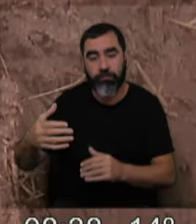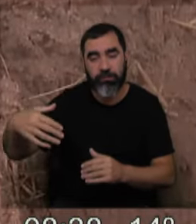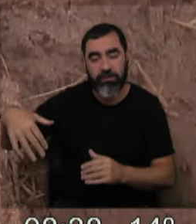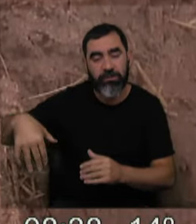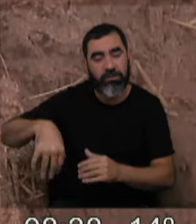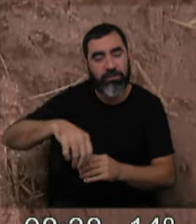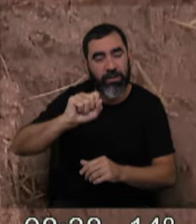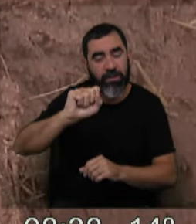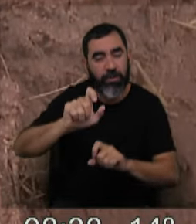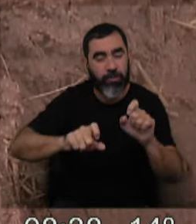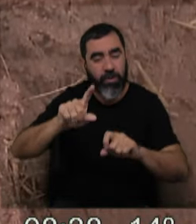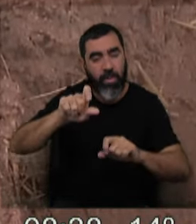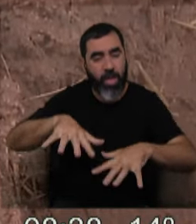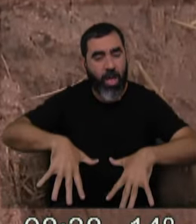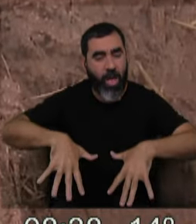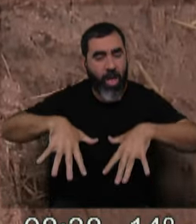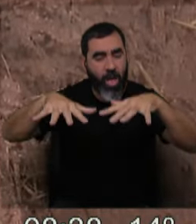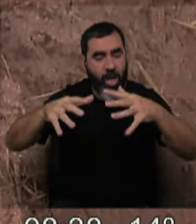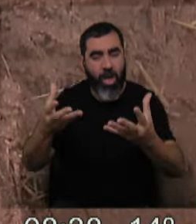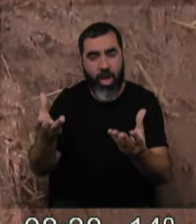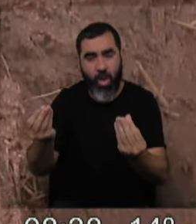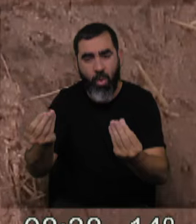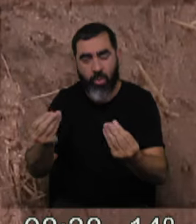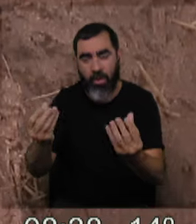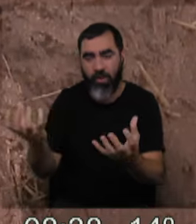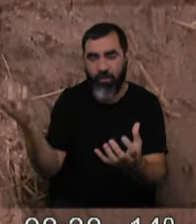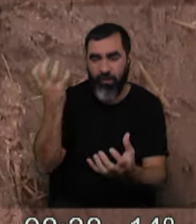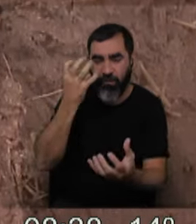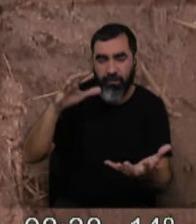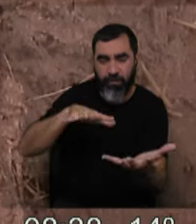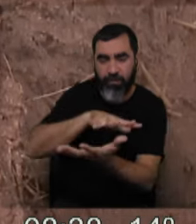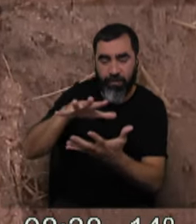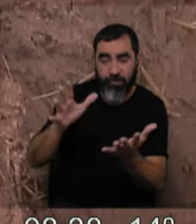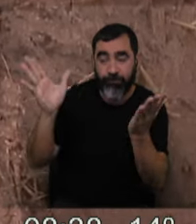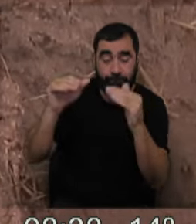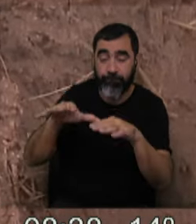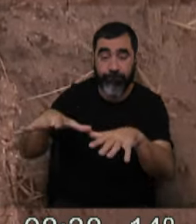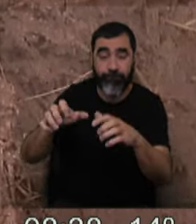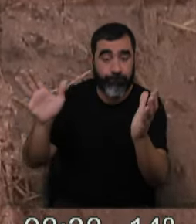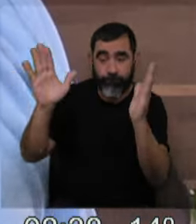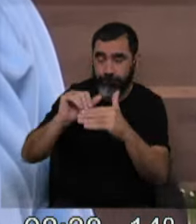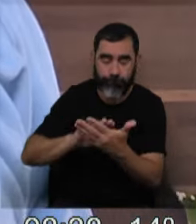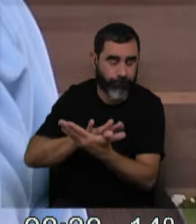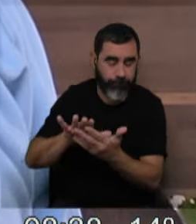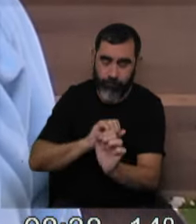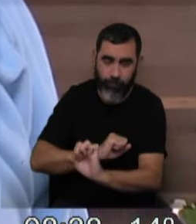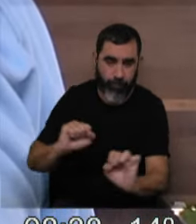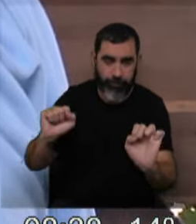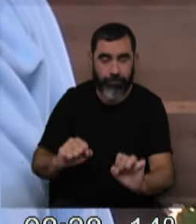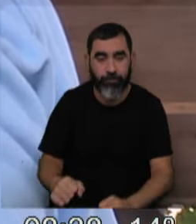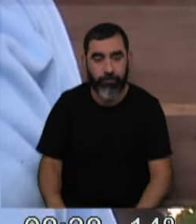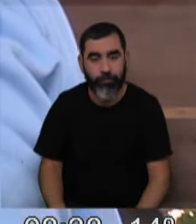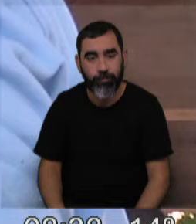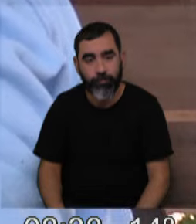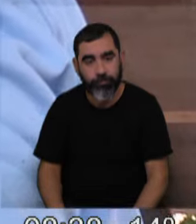son inundables, que son humedales, lugares realmente que no son habitables para nadie, ni para un adulto, ni para un niño, ni